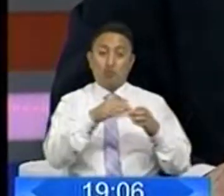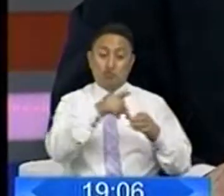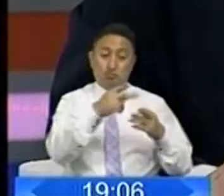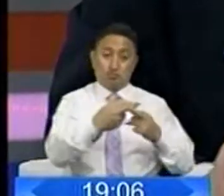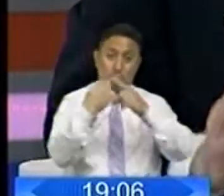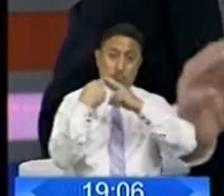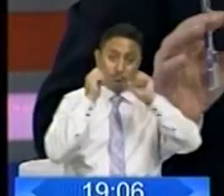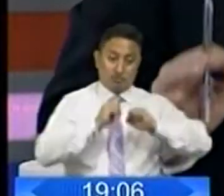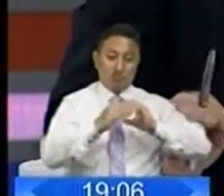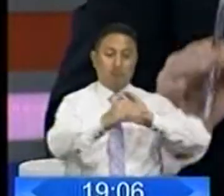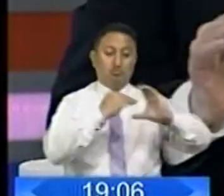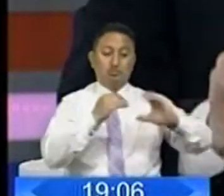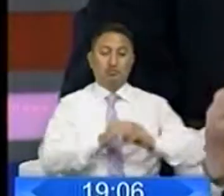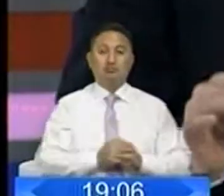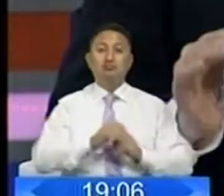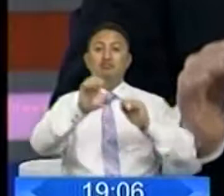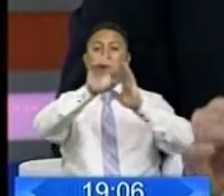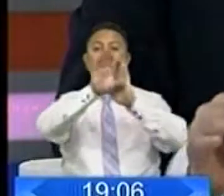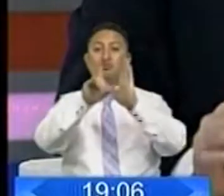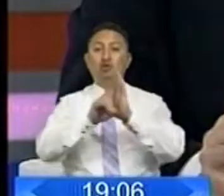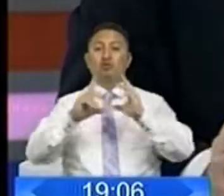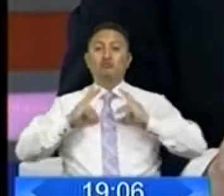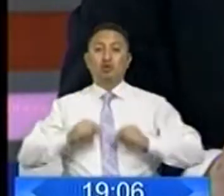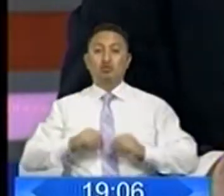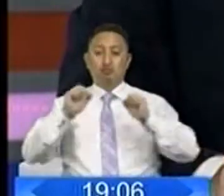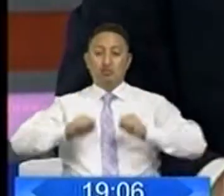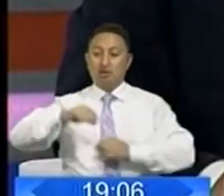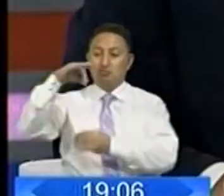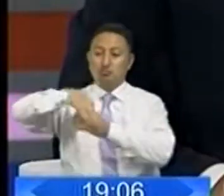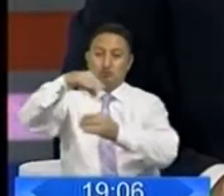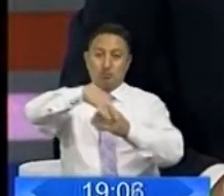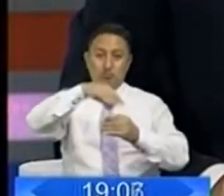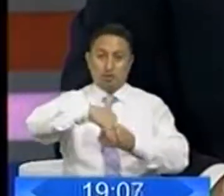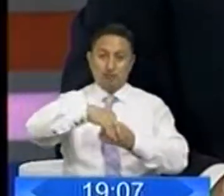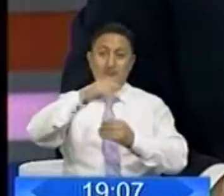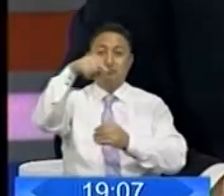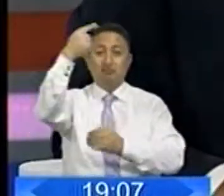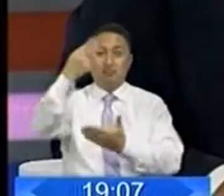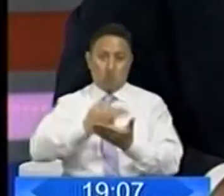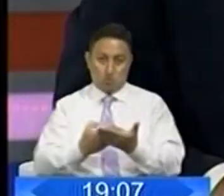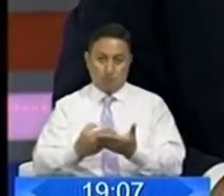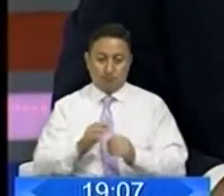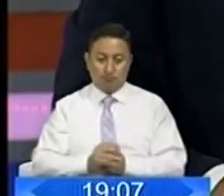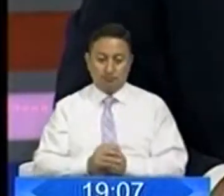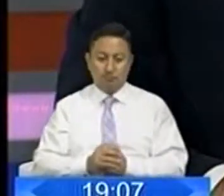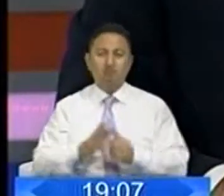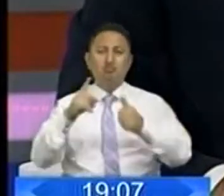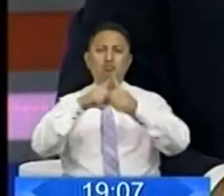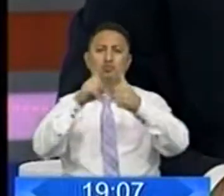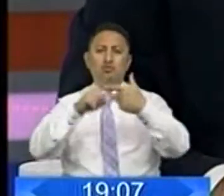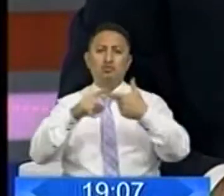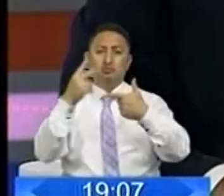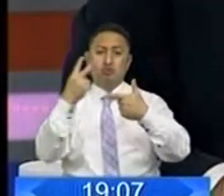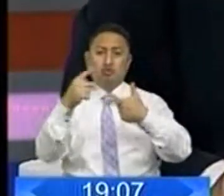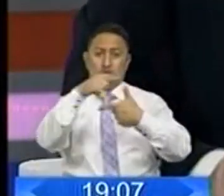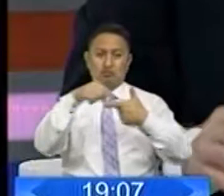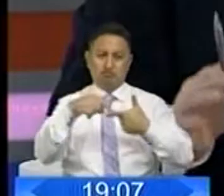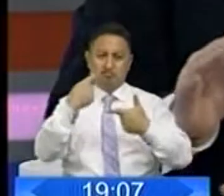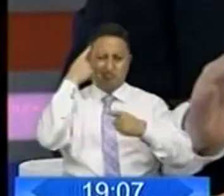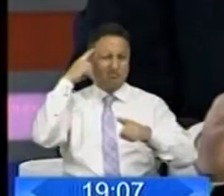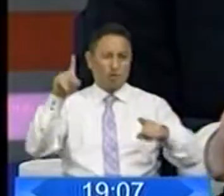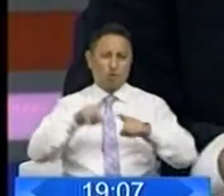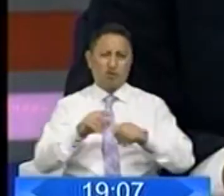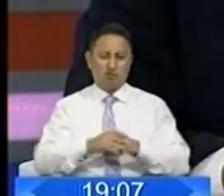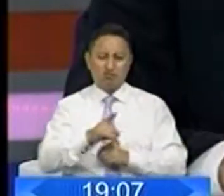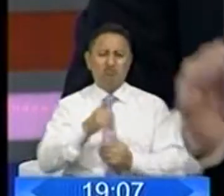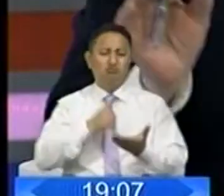texto final del Código Orgánico de la Salud para su votación en una siguiente sesión. Hay dos puntos de este cuerpo legal que causaron el